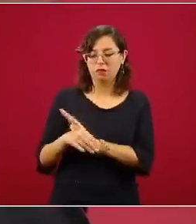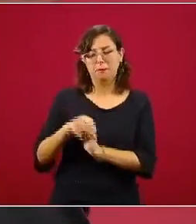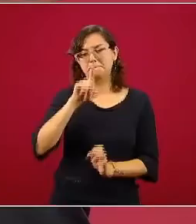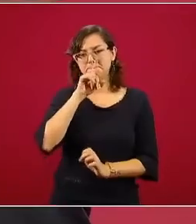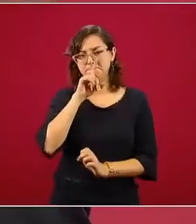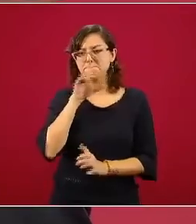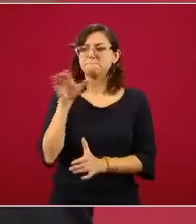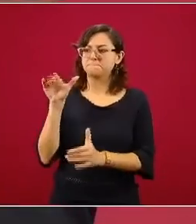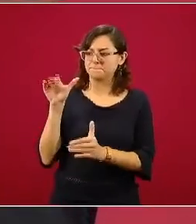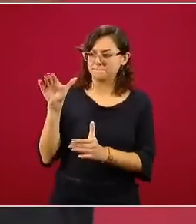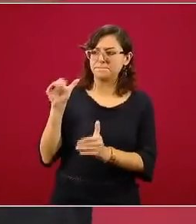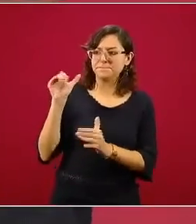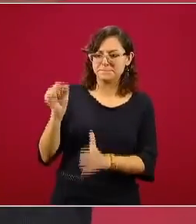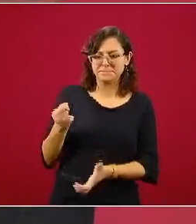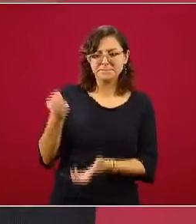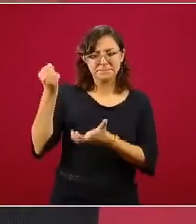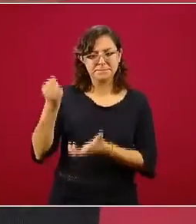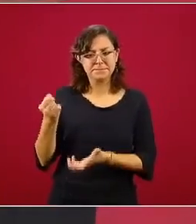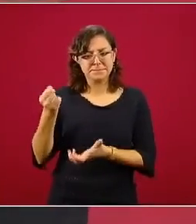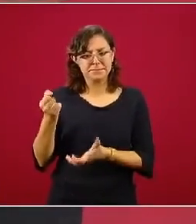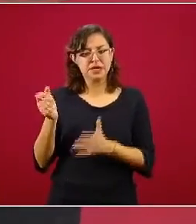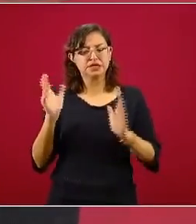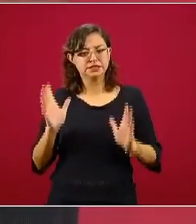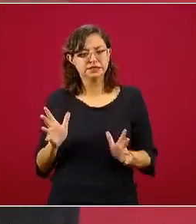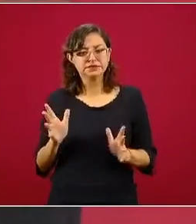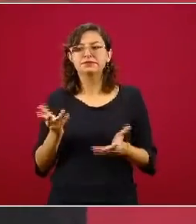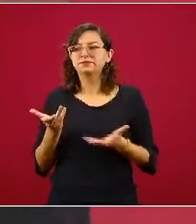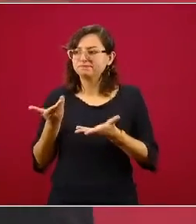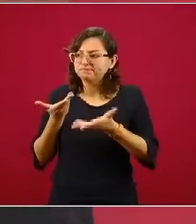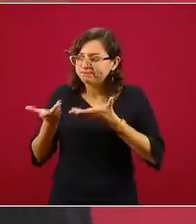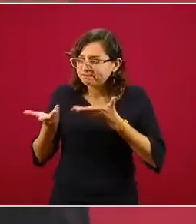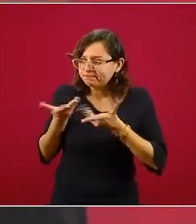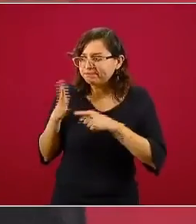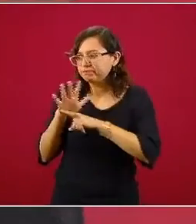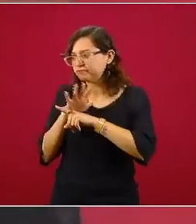porque se está convenciendo, persuadiendo